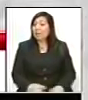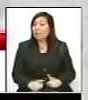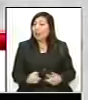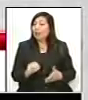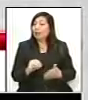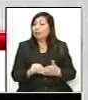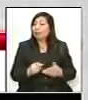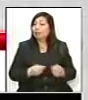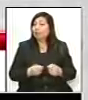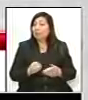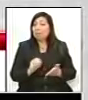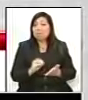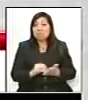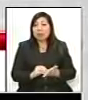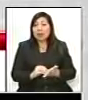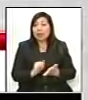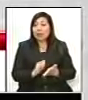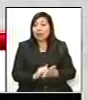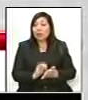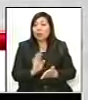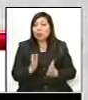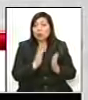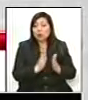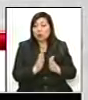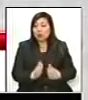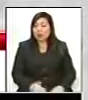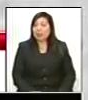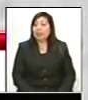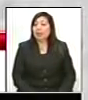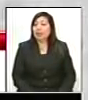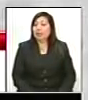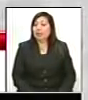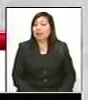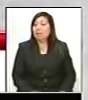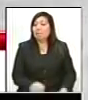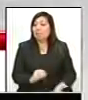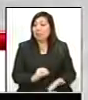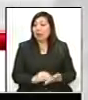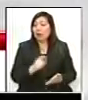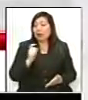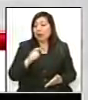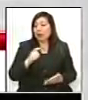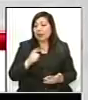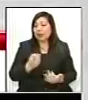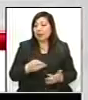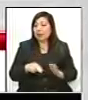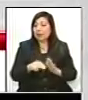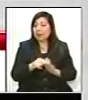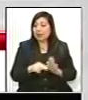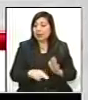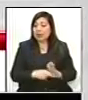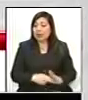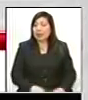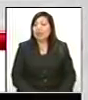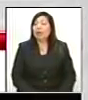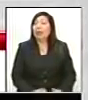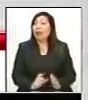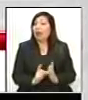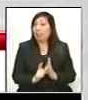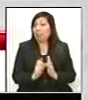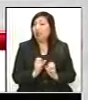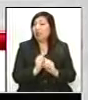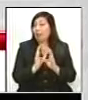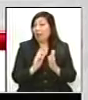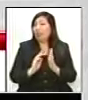las servidumbres más la indicación de sus coordenadas era más de lo requerido en la norma. Días después,